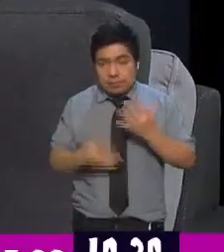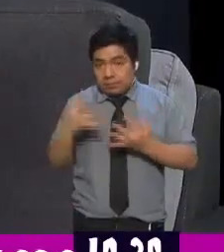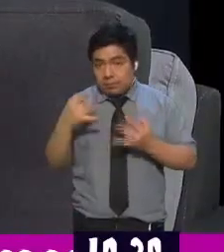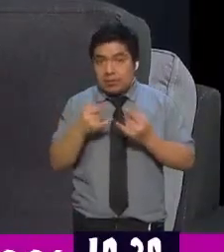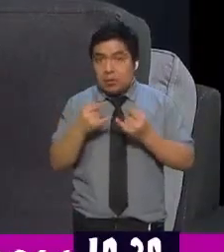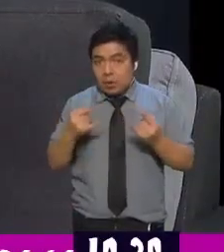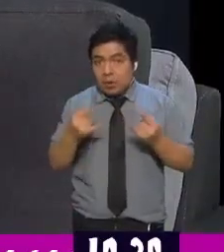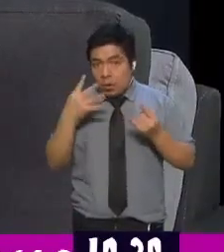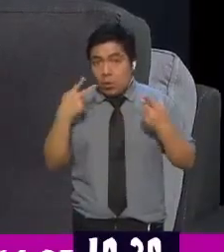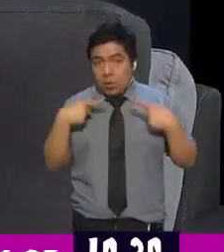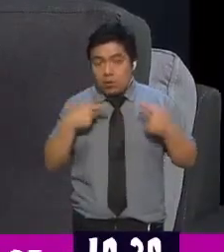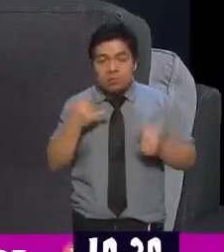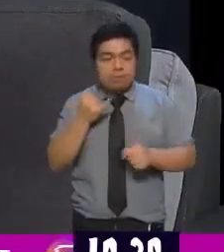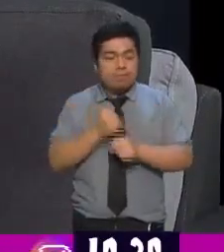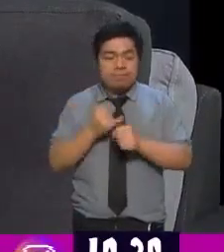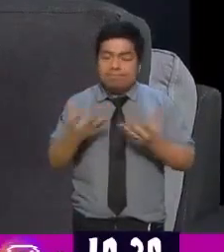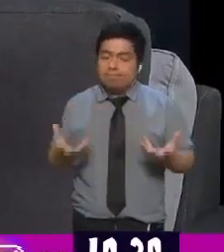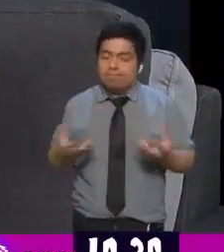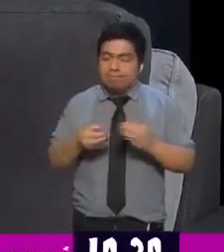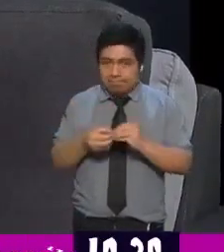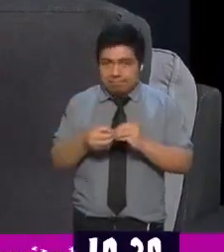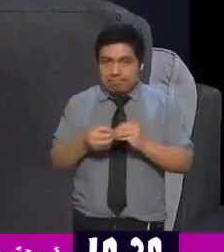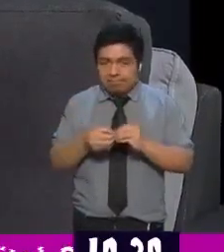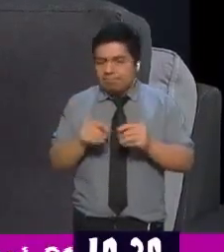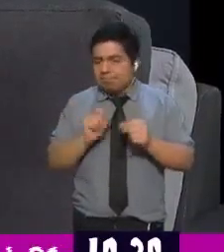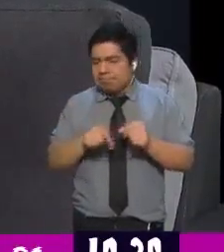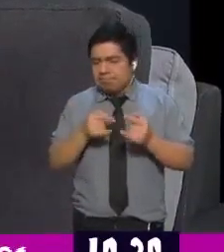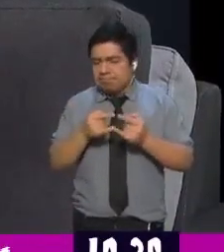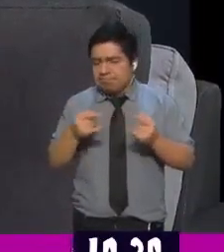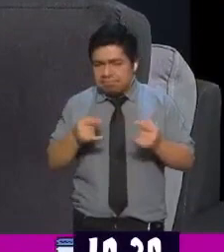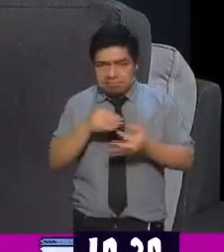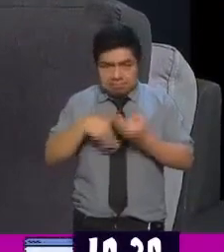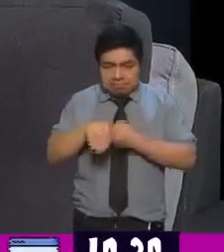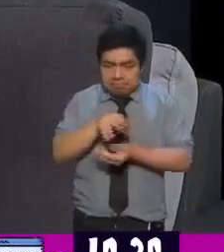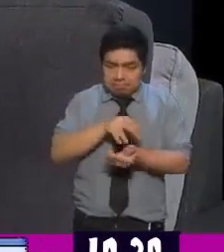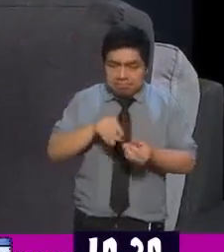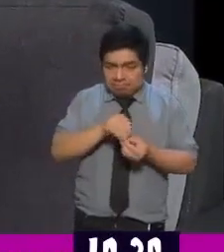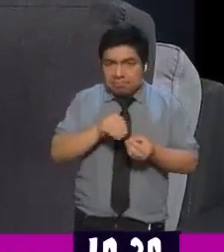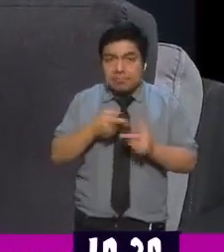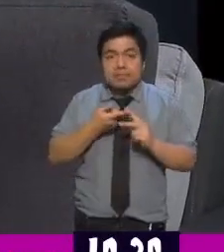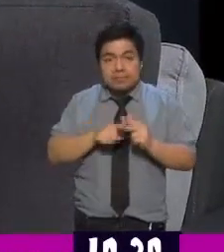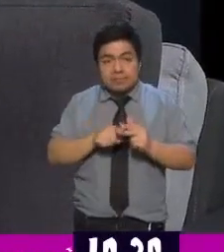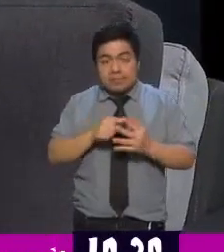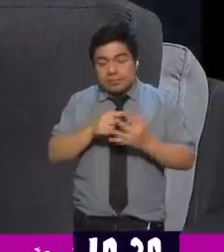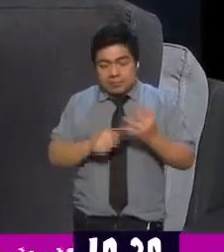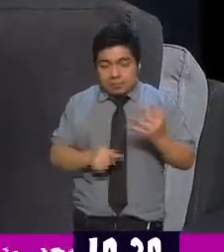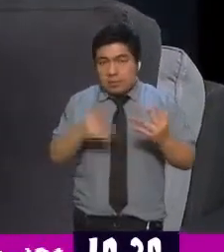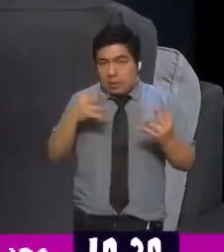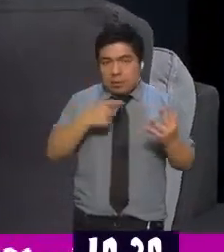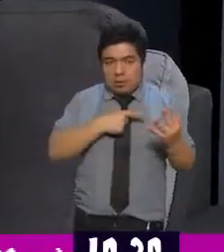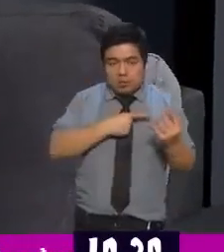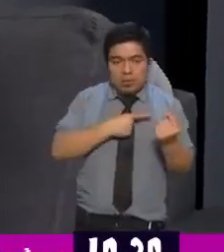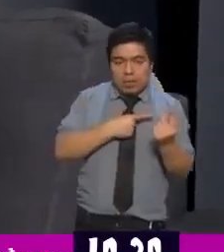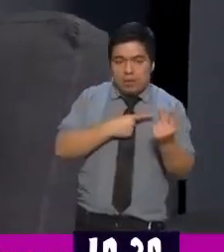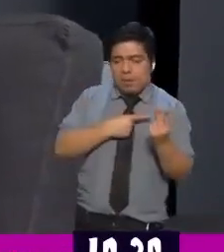cuatro personajes unidos por pues una misma trama. Inicialmente eran cuatro monólogos,